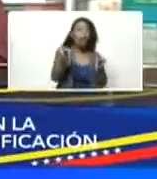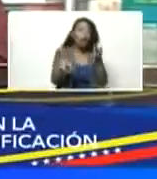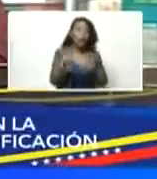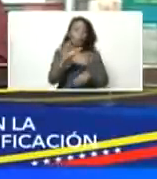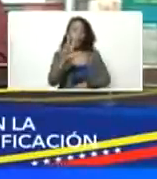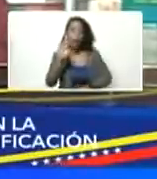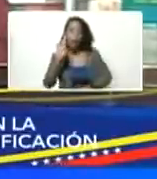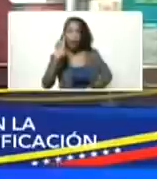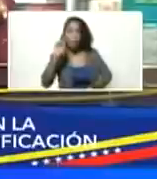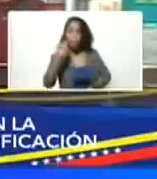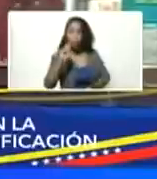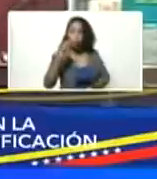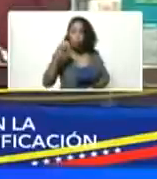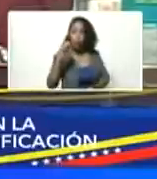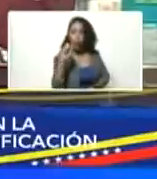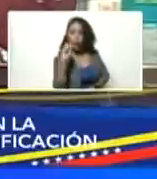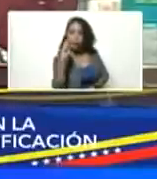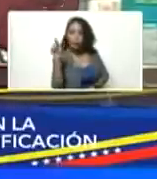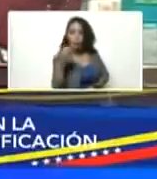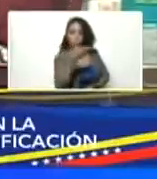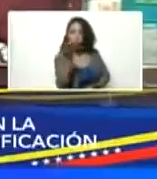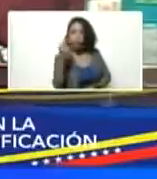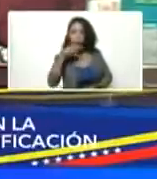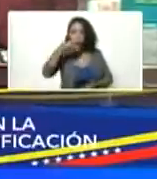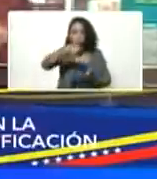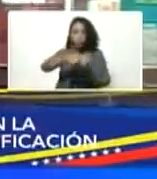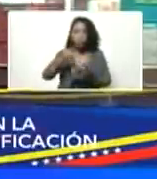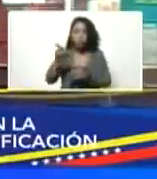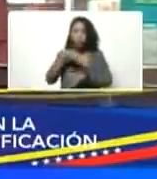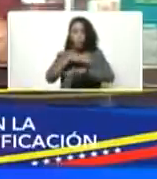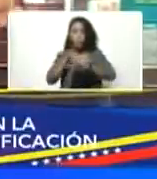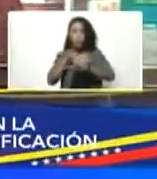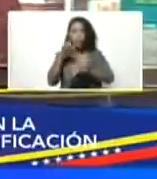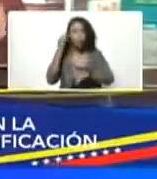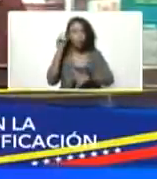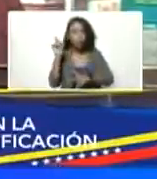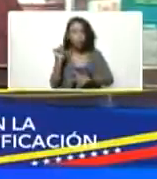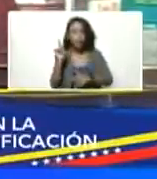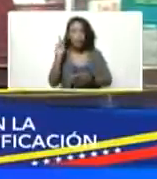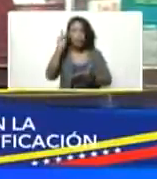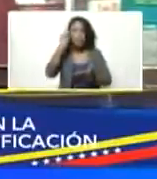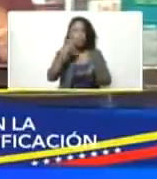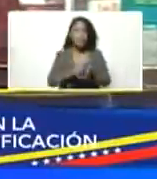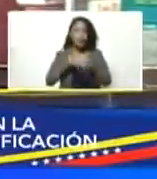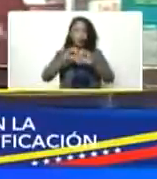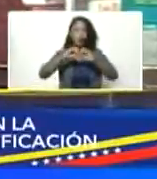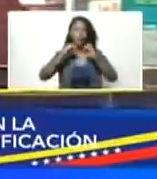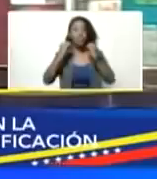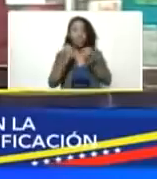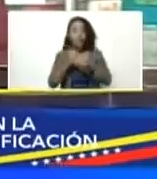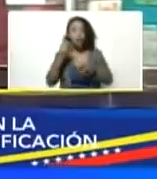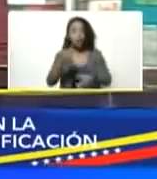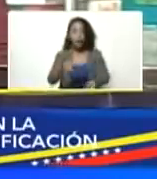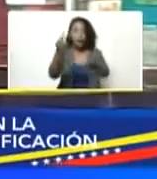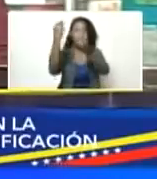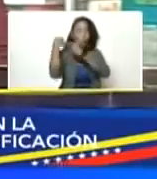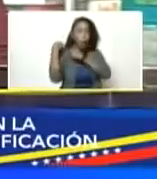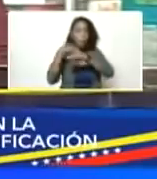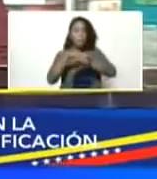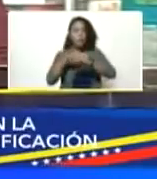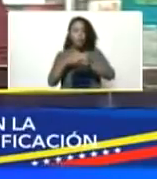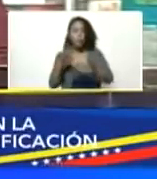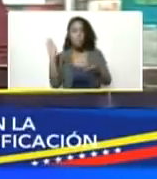3R.net. Y ustedes, muchachas, que estoy nombrándolas como ministras, llegan al despacho, asumen el ministerio